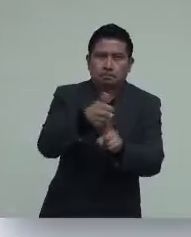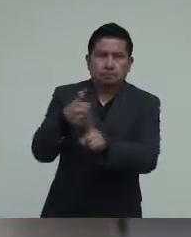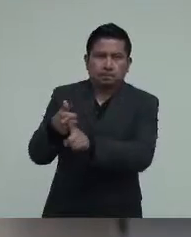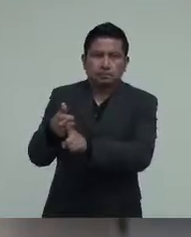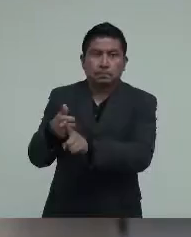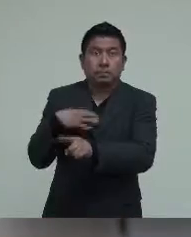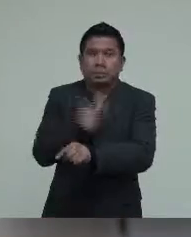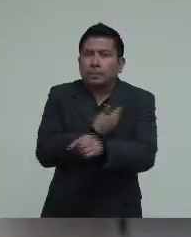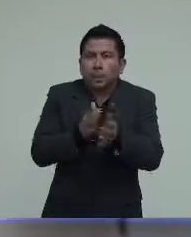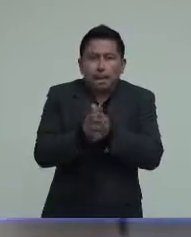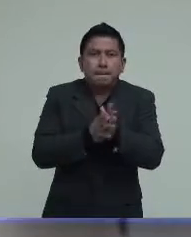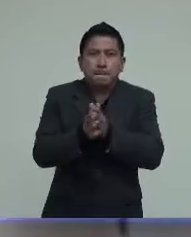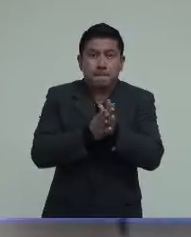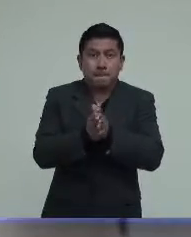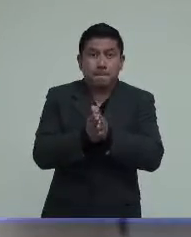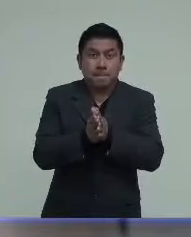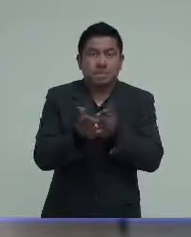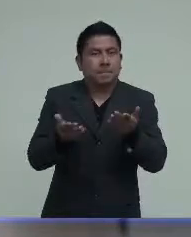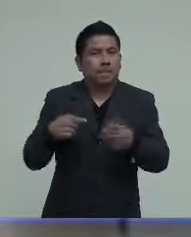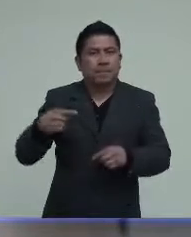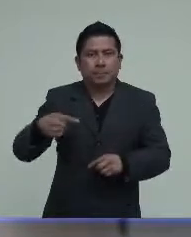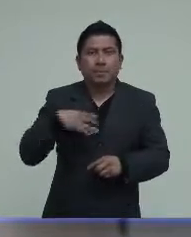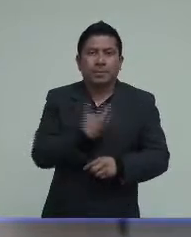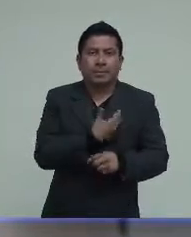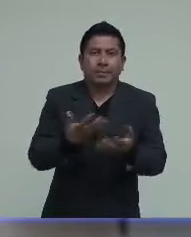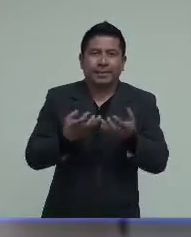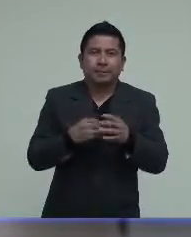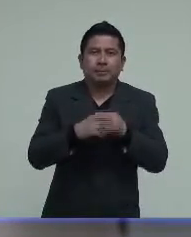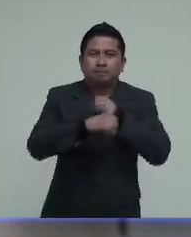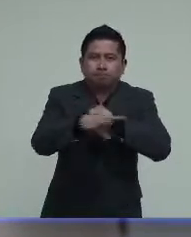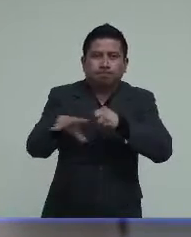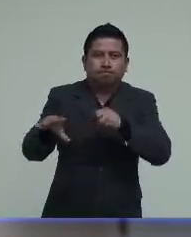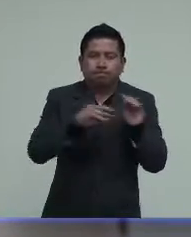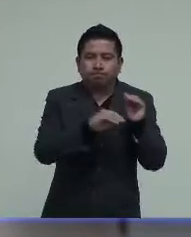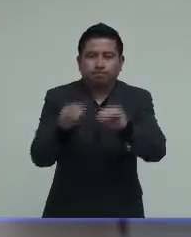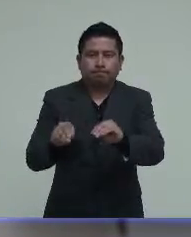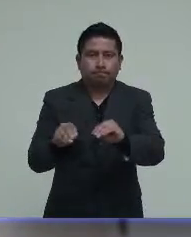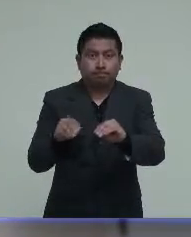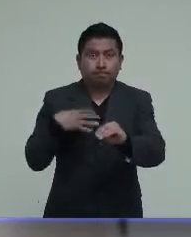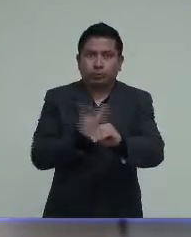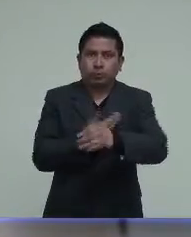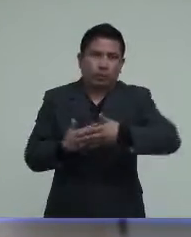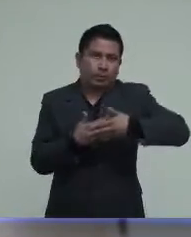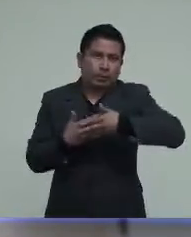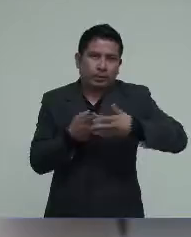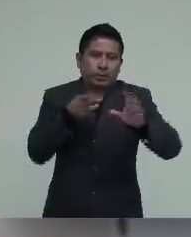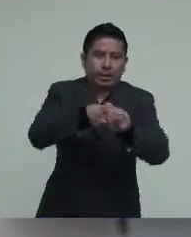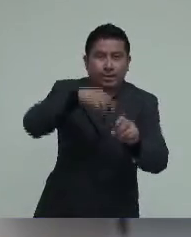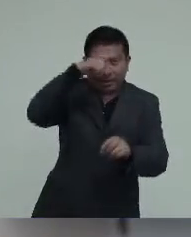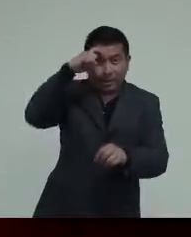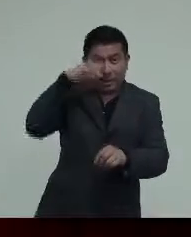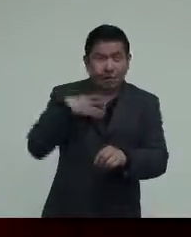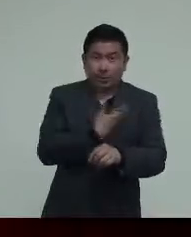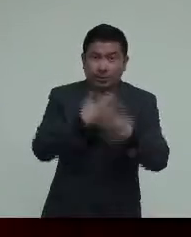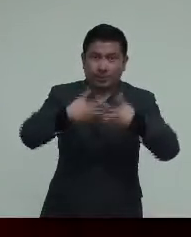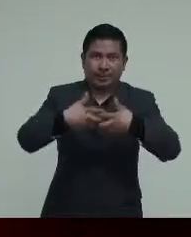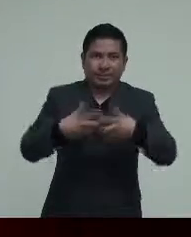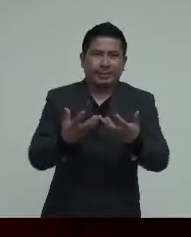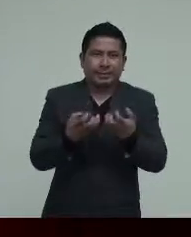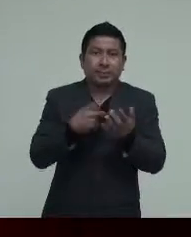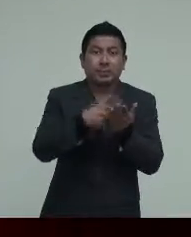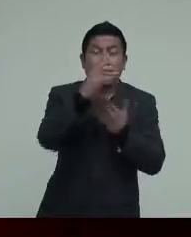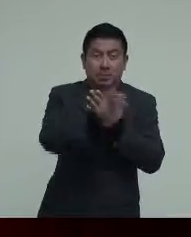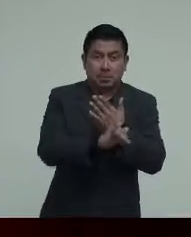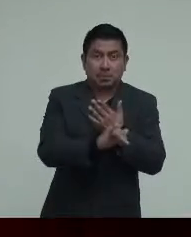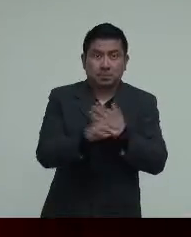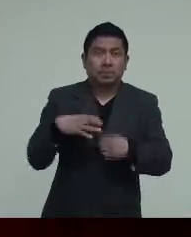reconocer. Nosotros estamos interesadísimos a como da lugar de querer introducir o incorporar a nuestros hijos en la vida productiva. Este proyecto